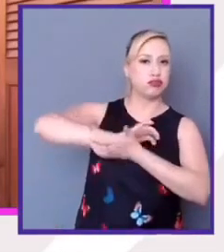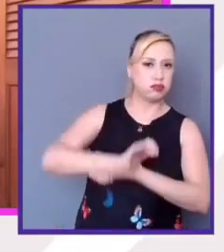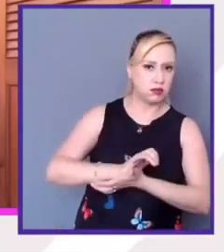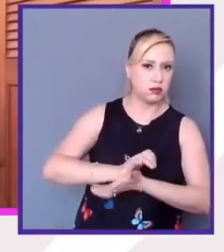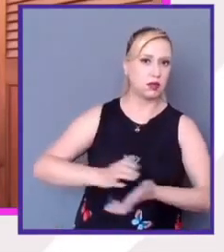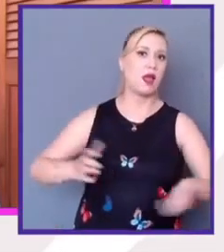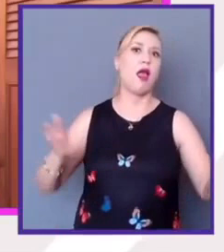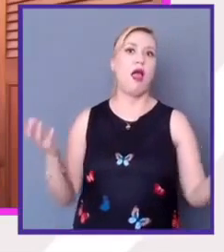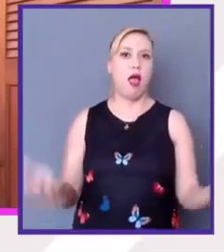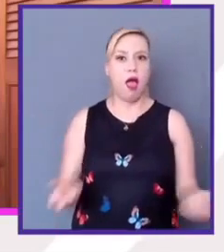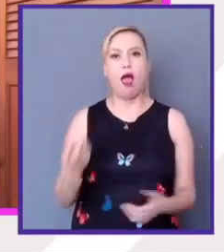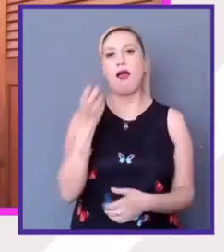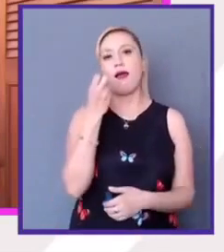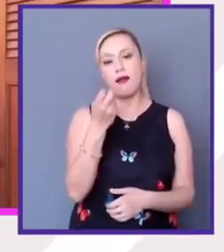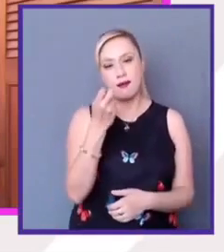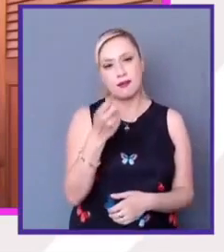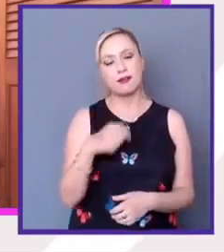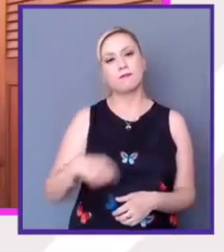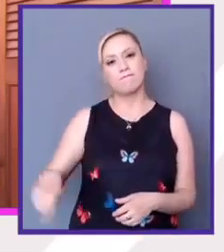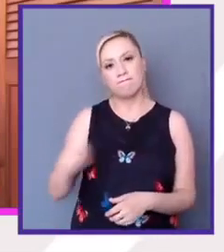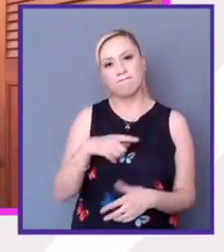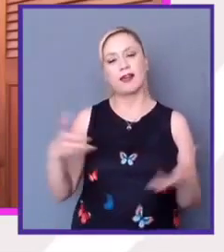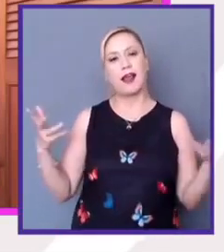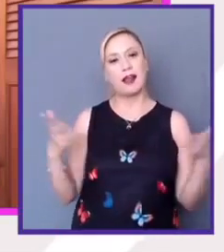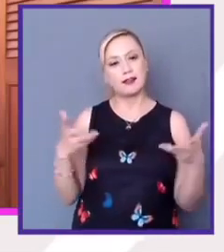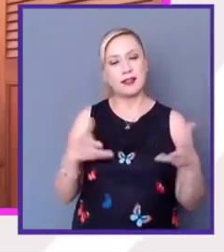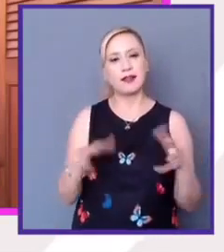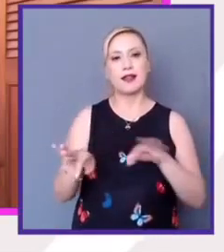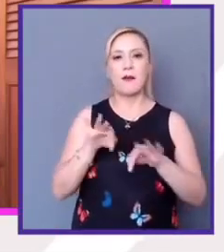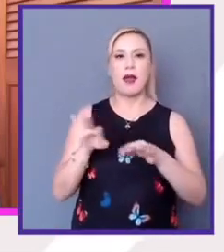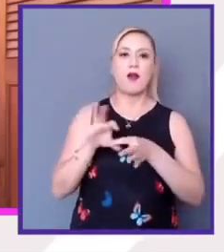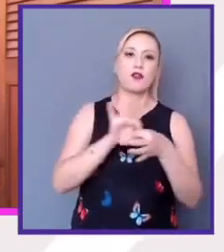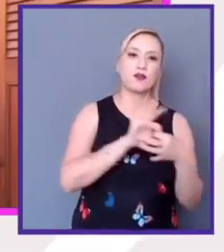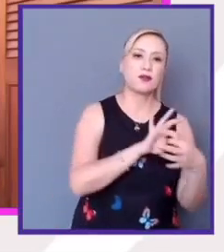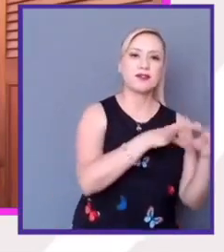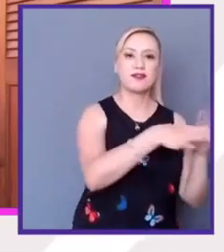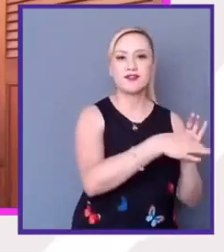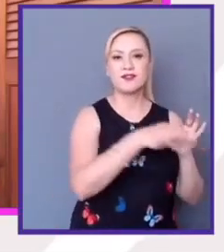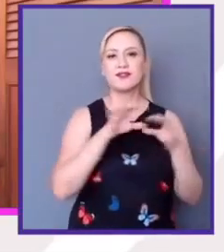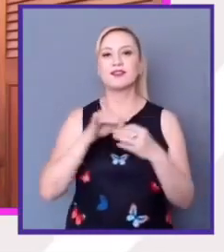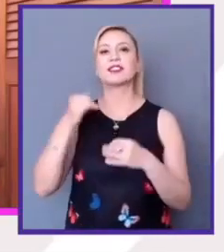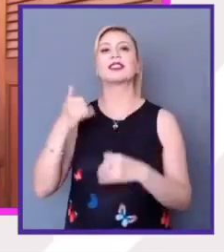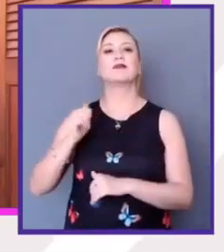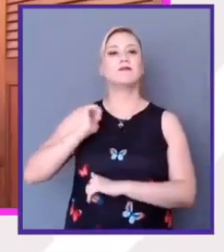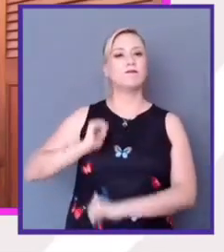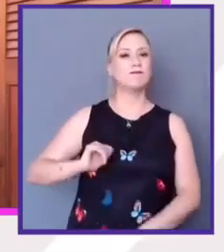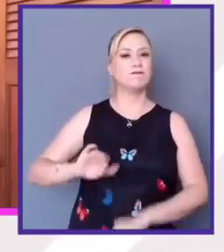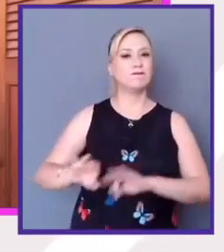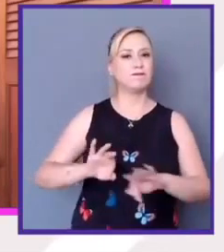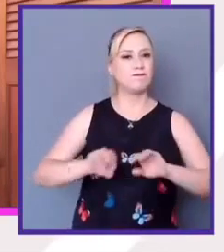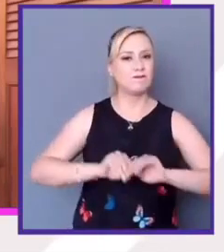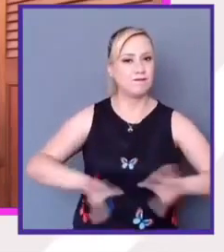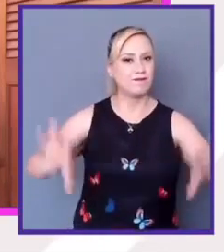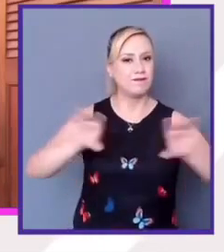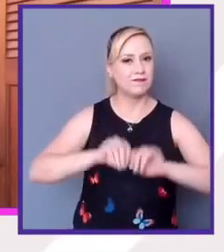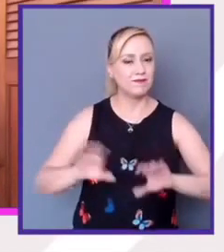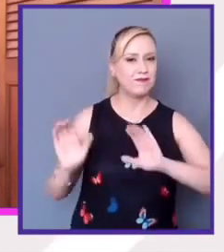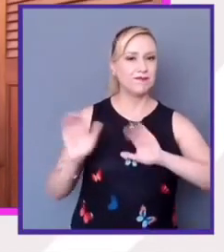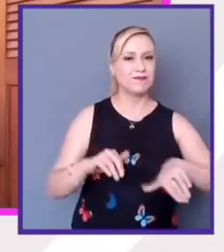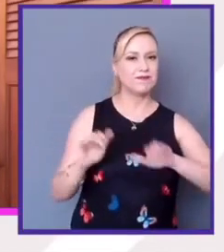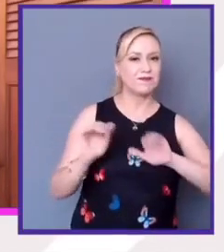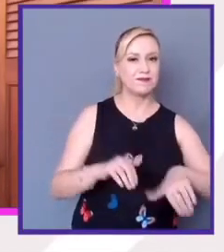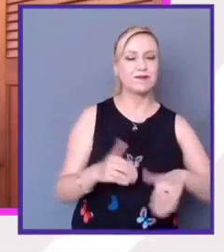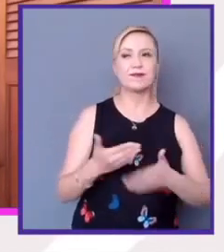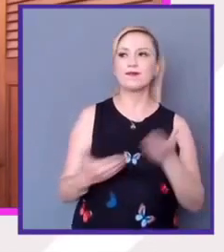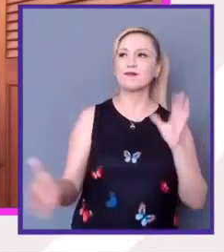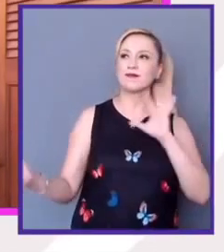ahí es donde constantemente hacemos pues este trabajo colaborativo, también con la Secretaría de Trabajo y Fomento al Empleo, ¿no? Y empezamos a hacer estos vínculos